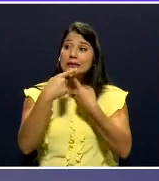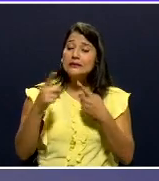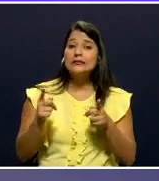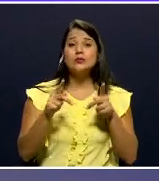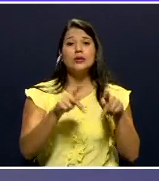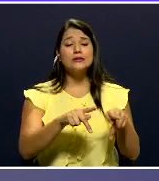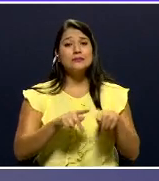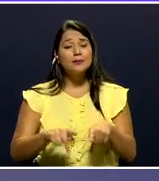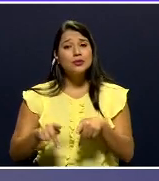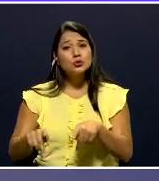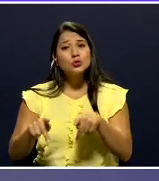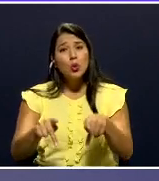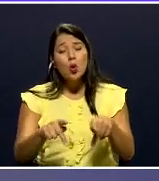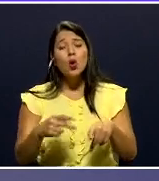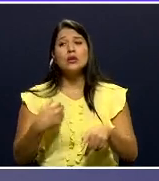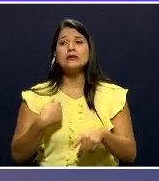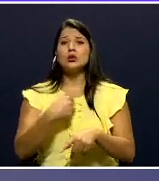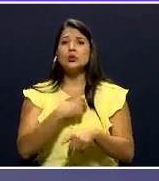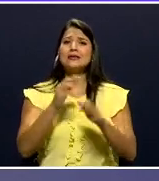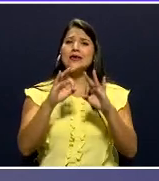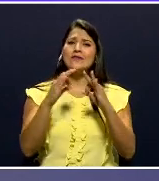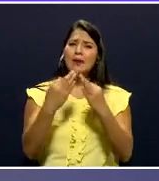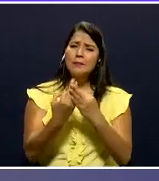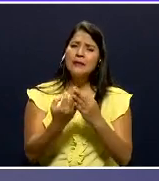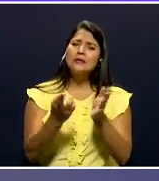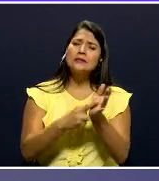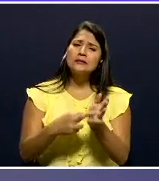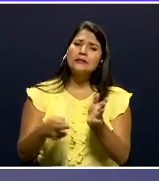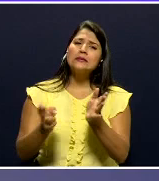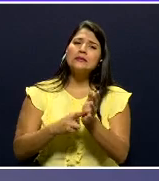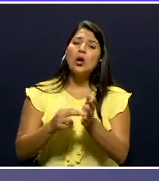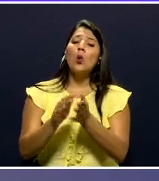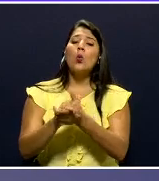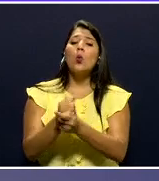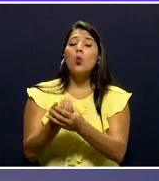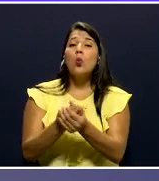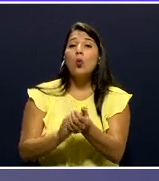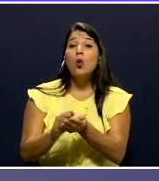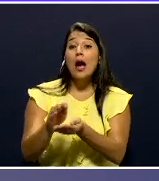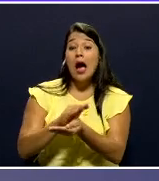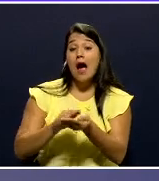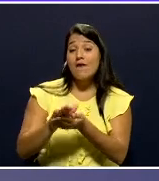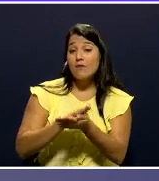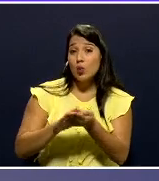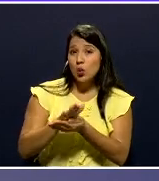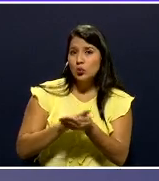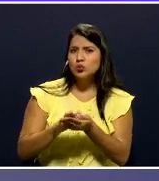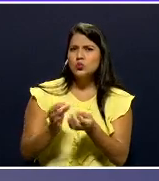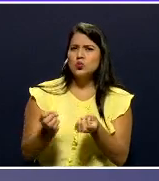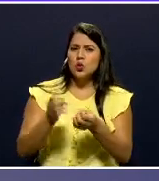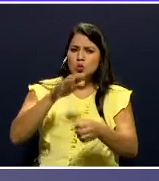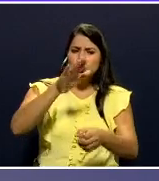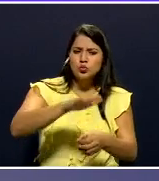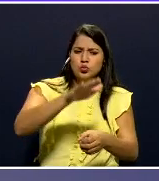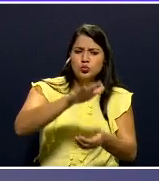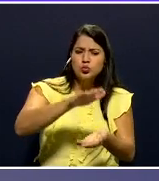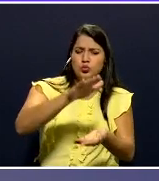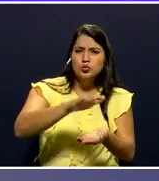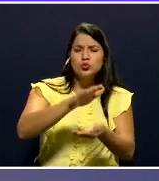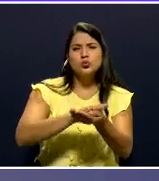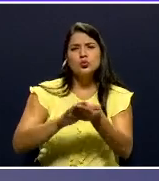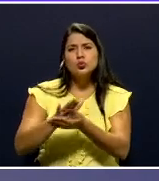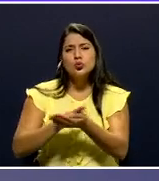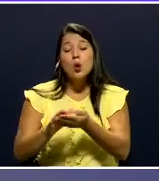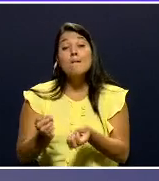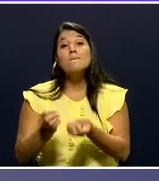la gente, a nuestros familiares, que se lave las manos con jabón, que se lave frecuentemente las manos